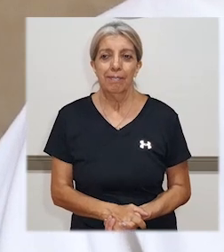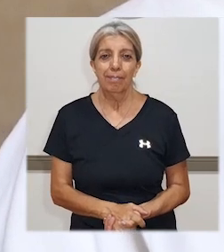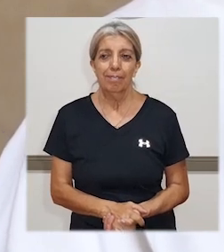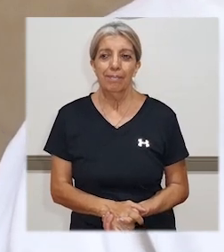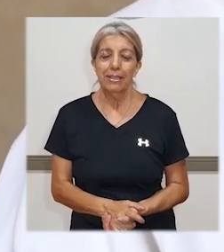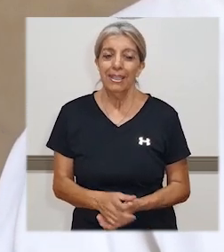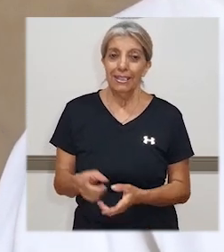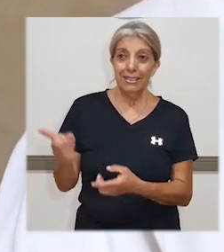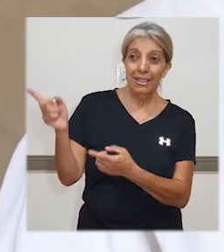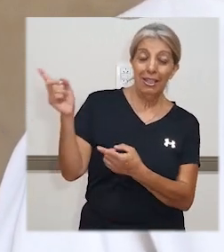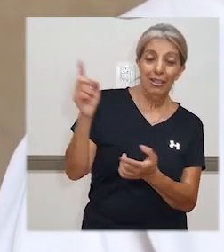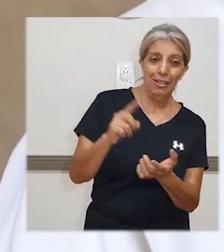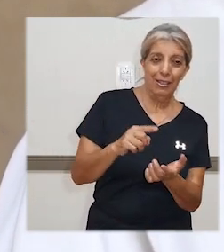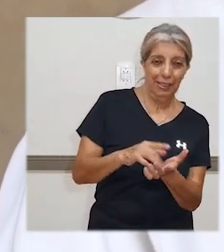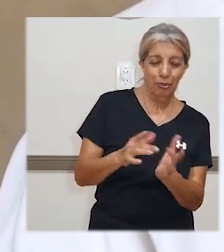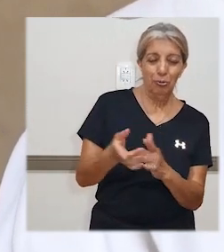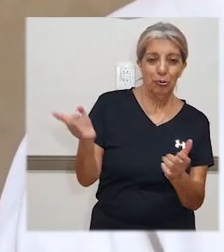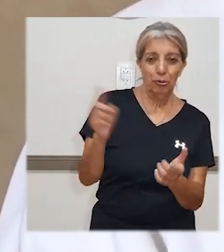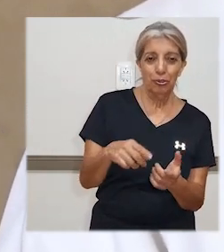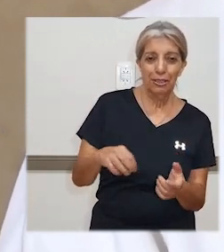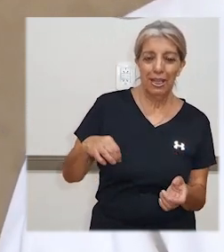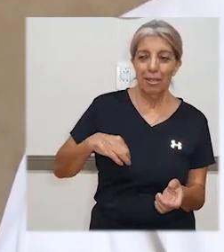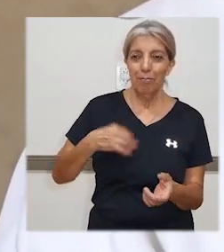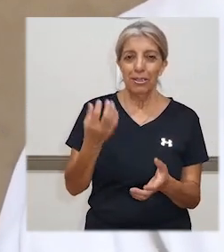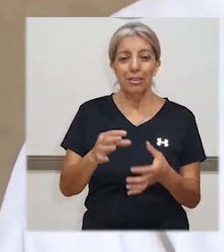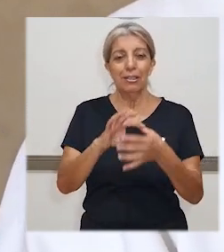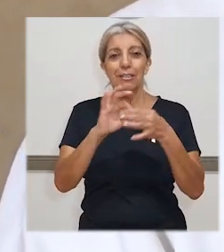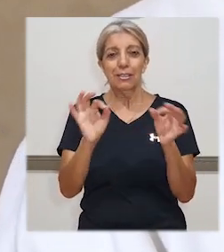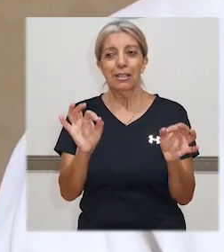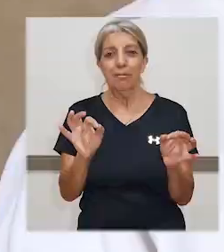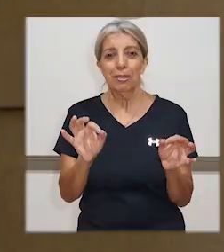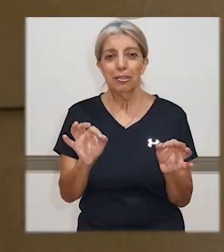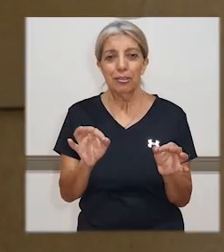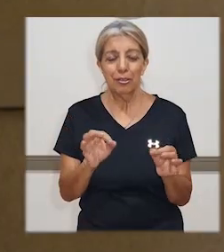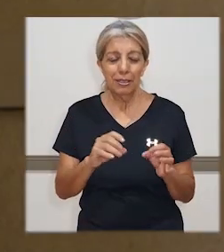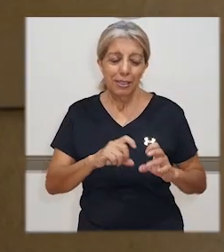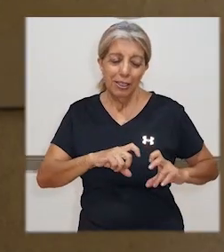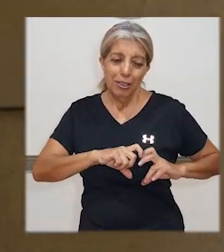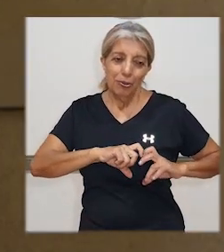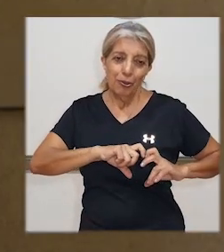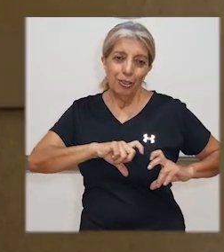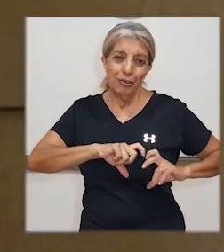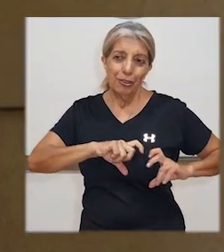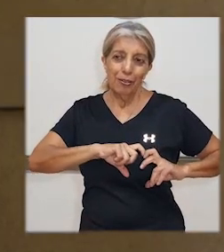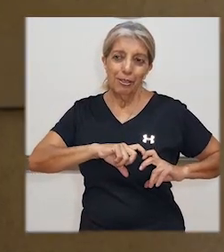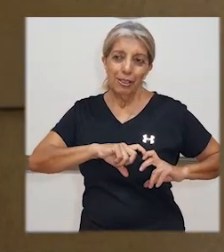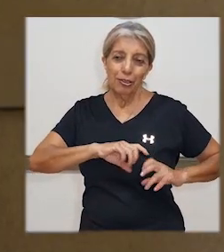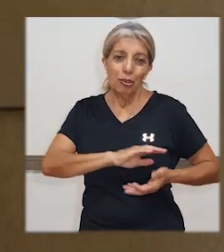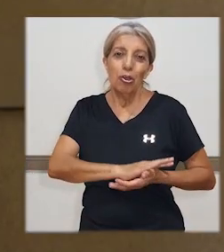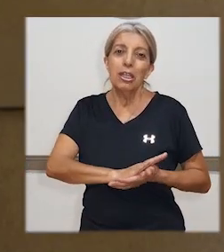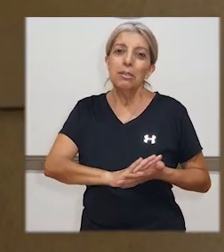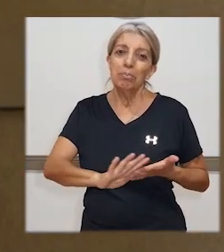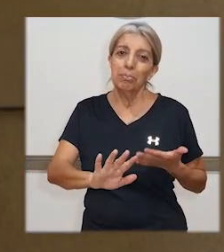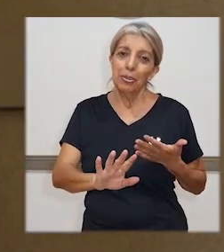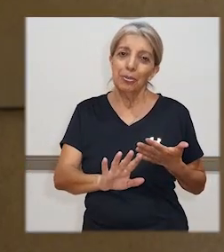que ofrece vida, que ofrece salvación, que ofrece un proyecto de vida compartido con Él, a la escucha